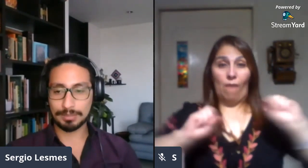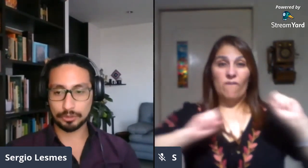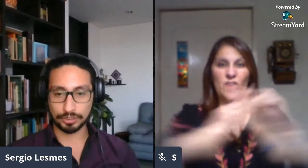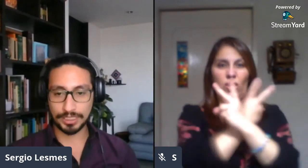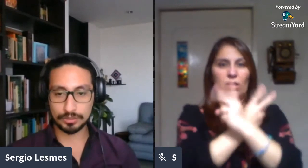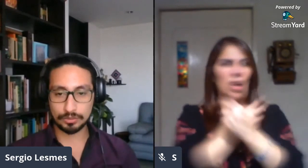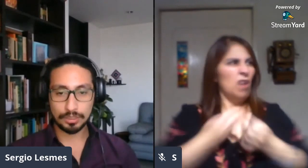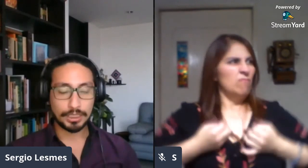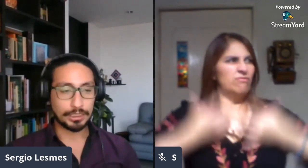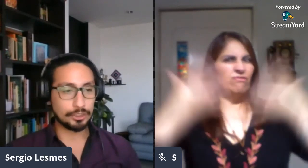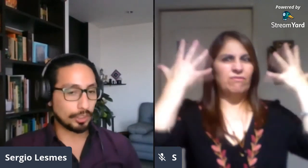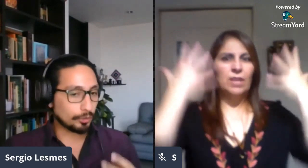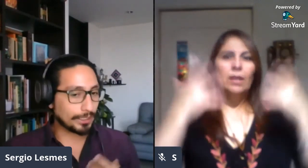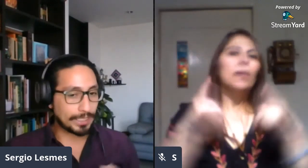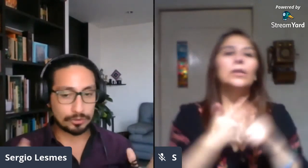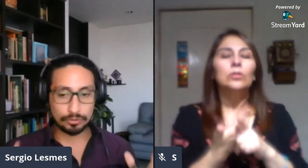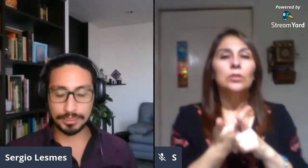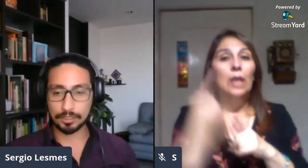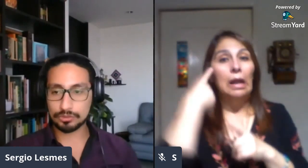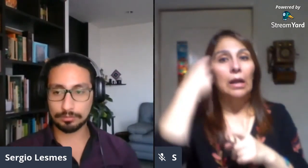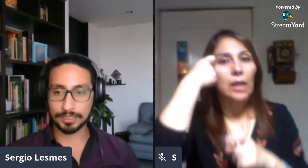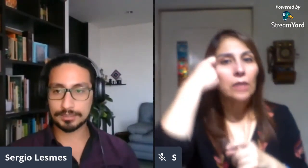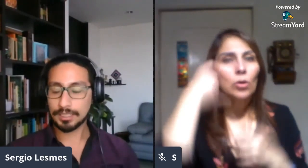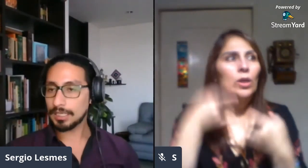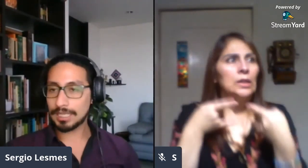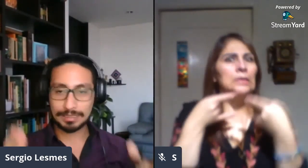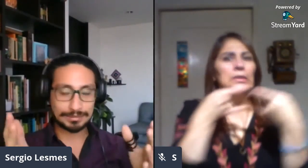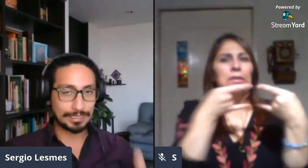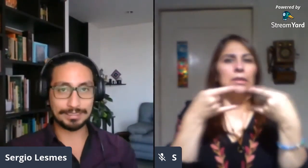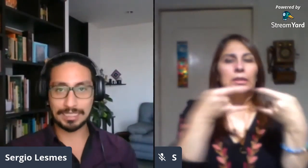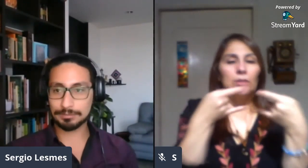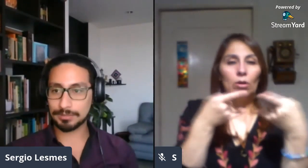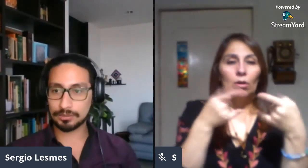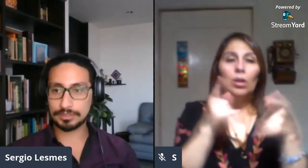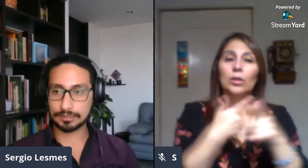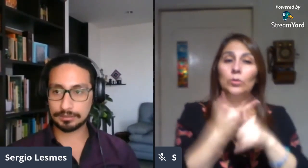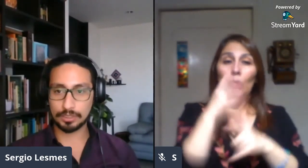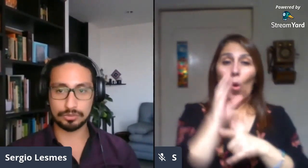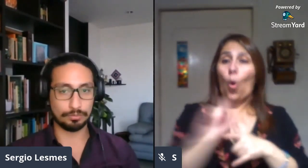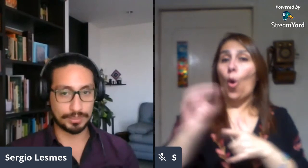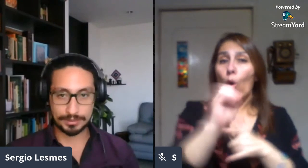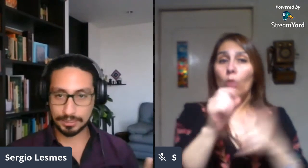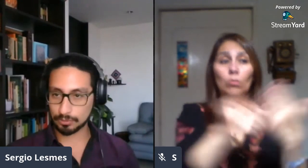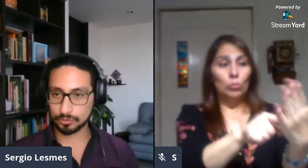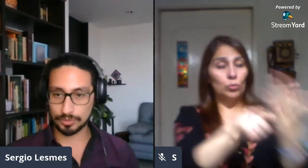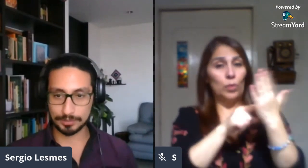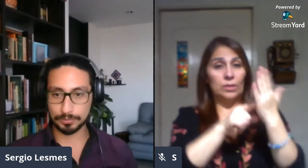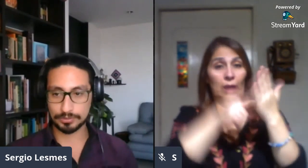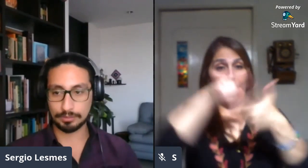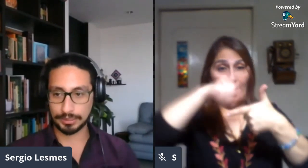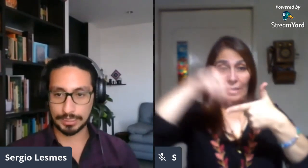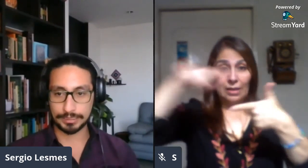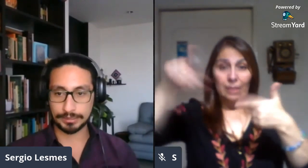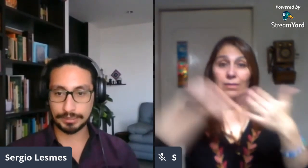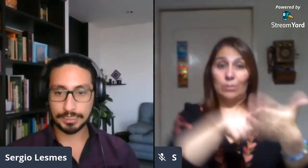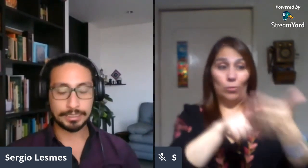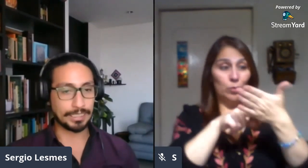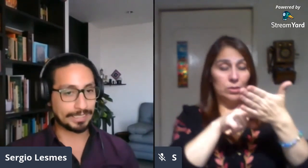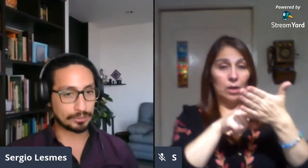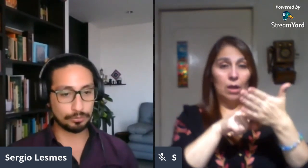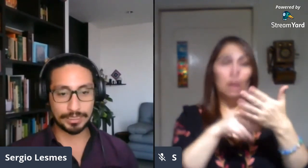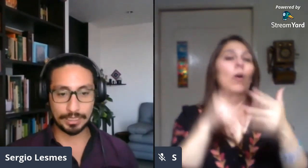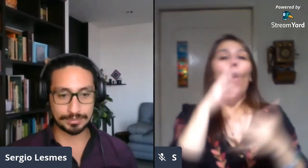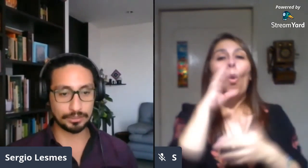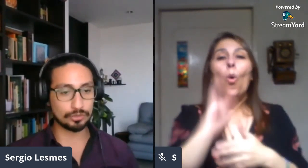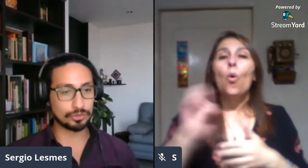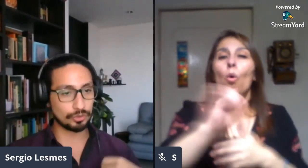de mayor riesgo, y yo creo que hay que asumir que los hombres, las estadísticas mismas nos están diciendo que los hombres tenemos una responsabilidad ahí, y